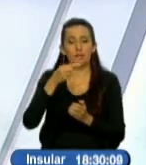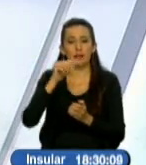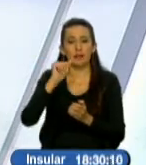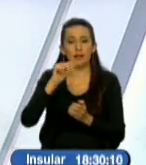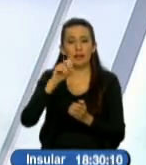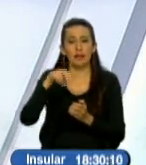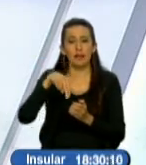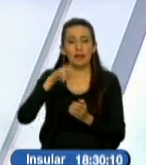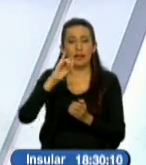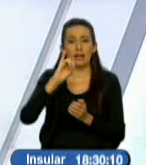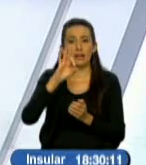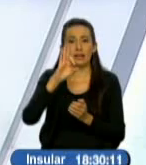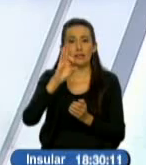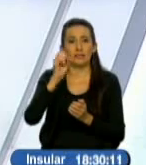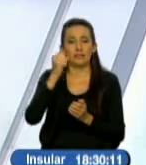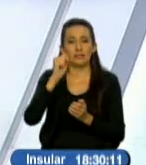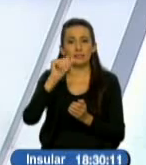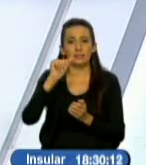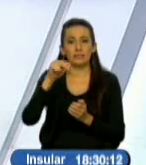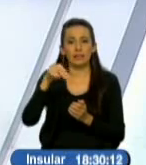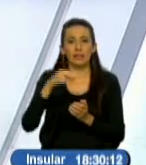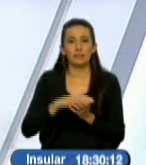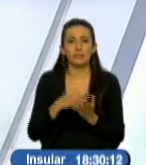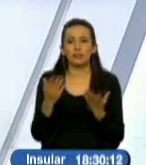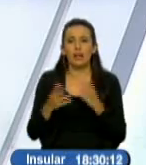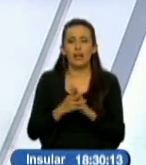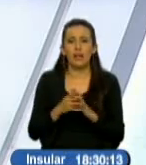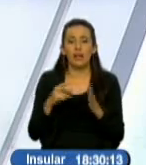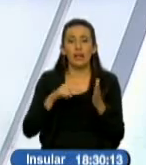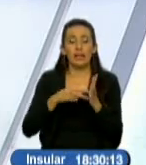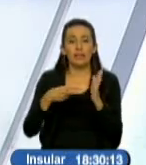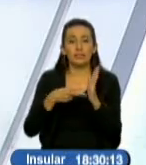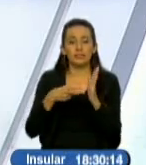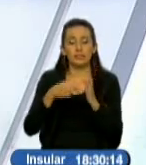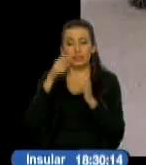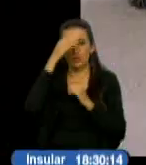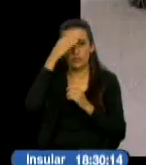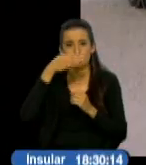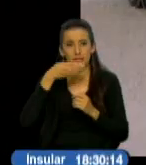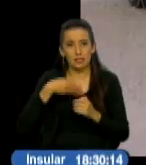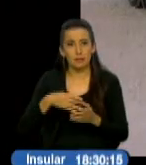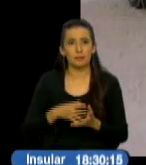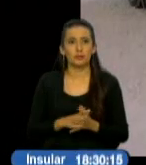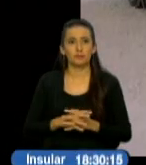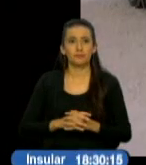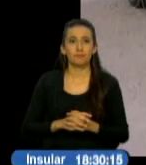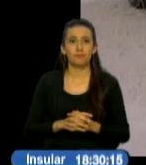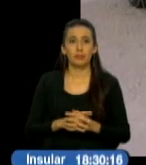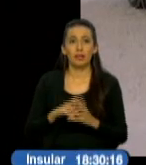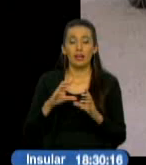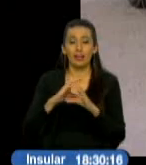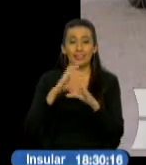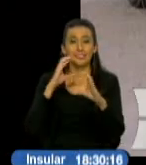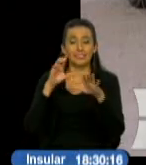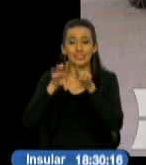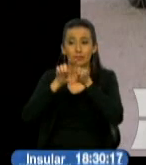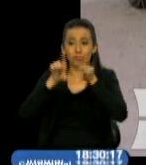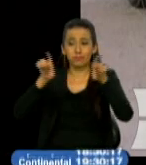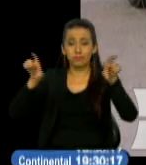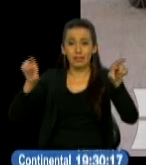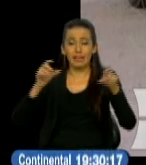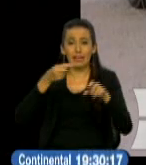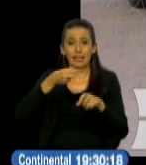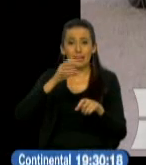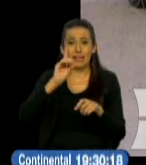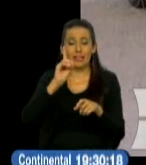cuevas usadas por el autodenominado Estado Islámico. Esta es la GDU-43,